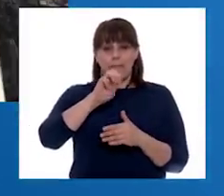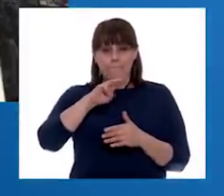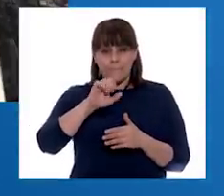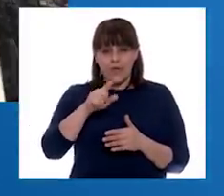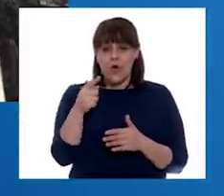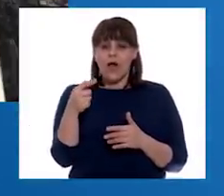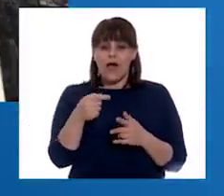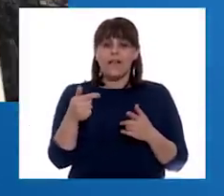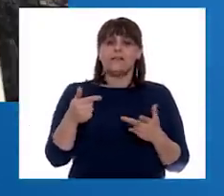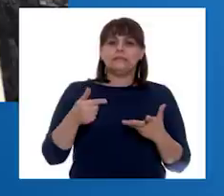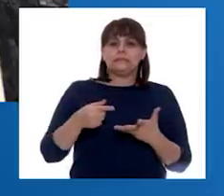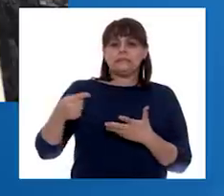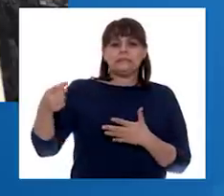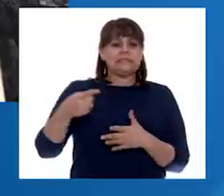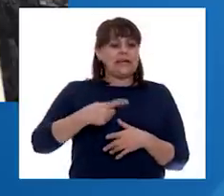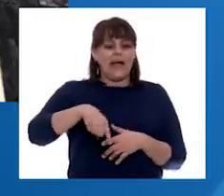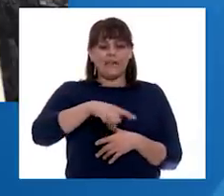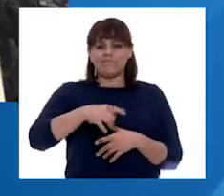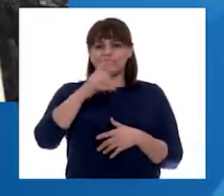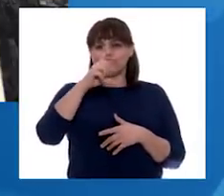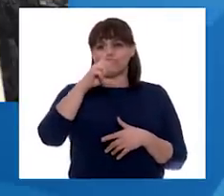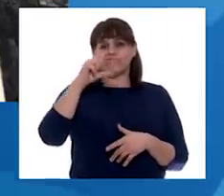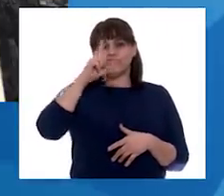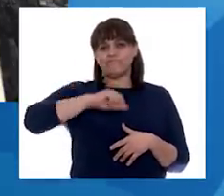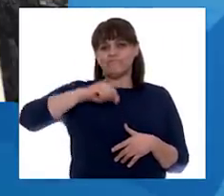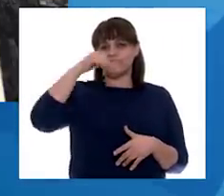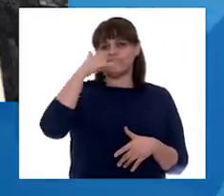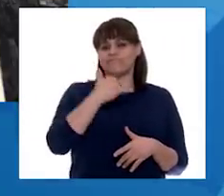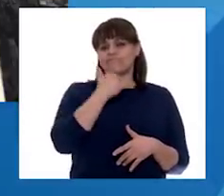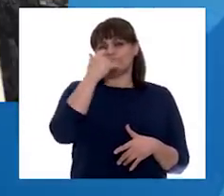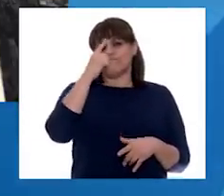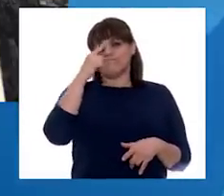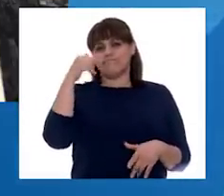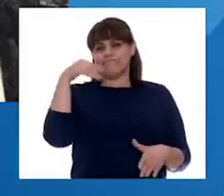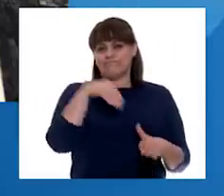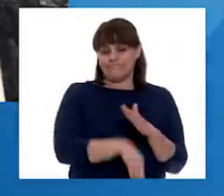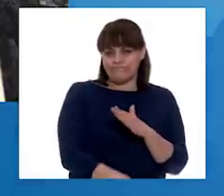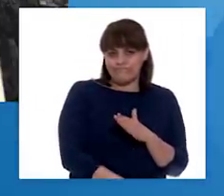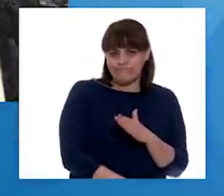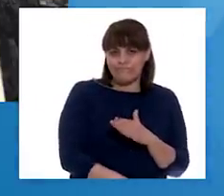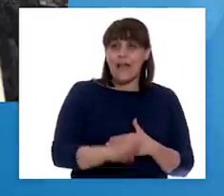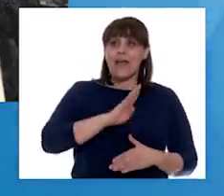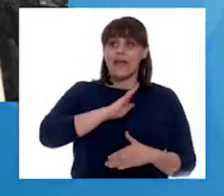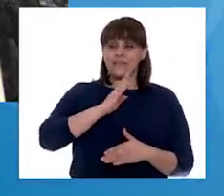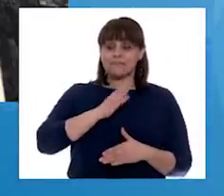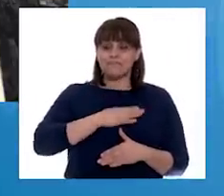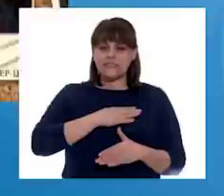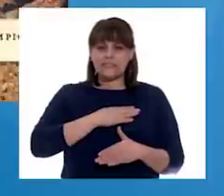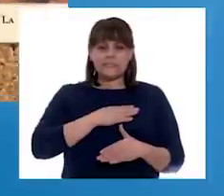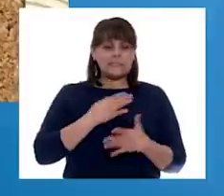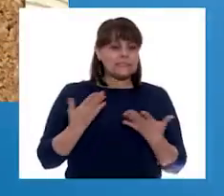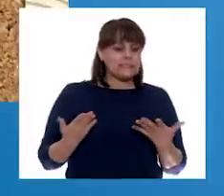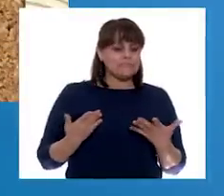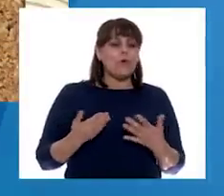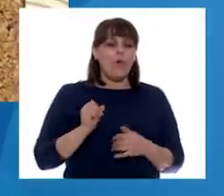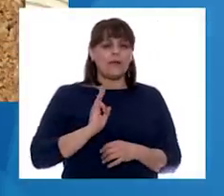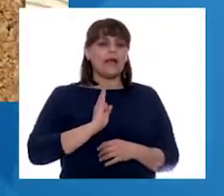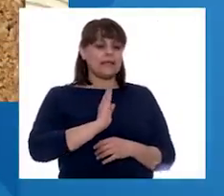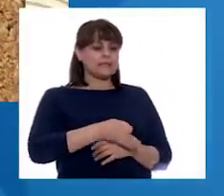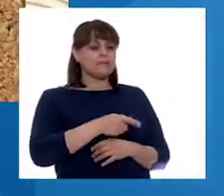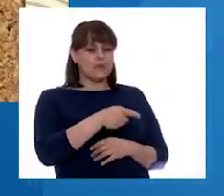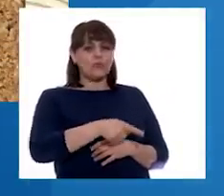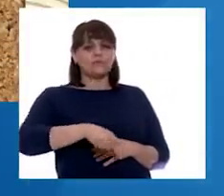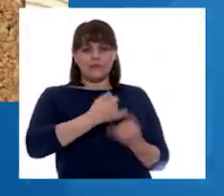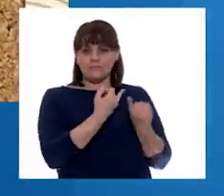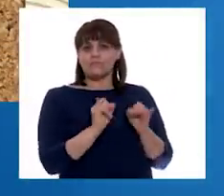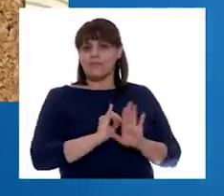Vicente Guerrero. Con la victoria, España por fin reconocería la independencia de México. Y